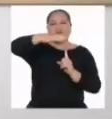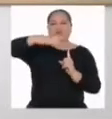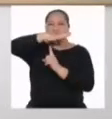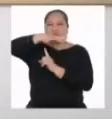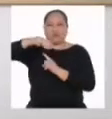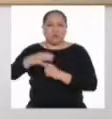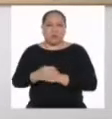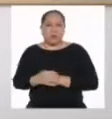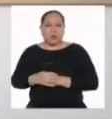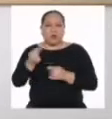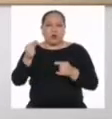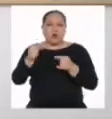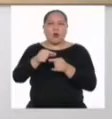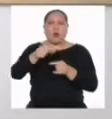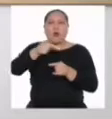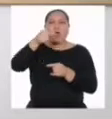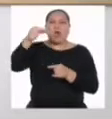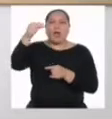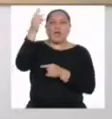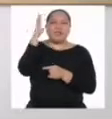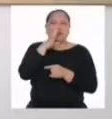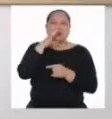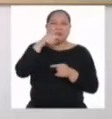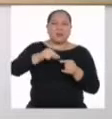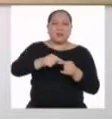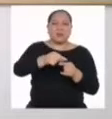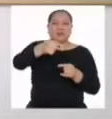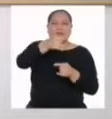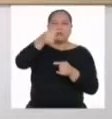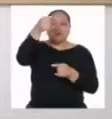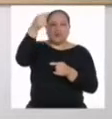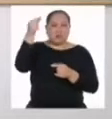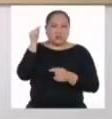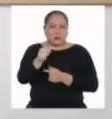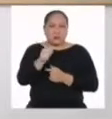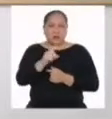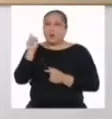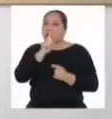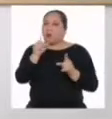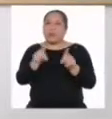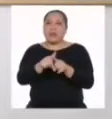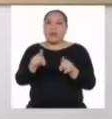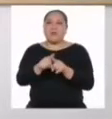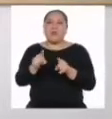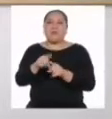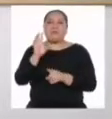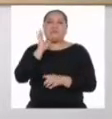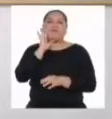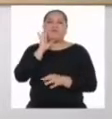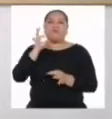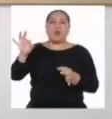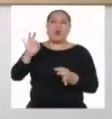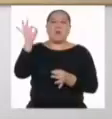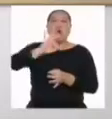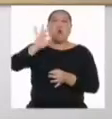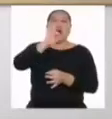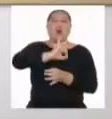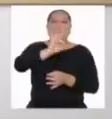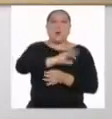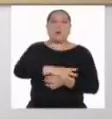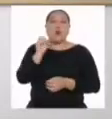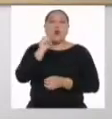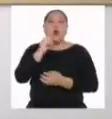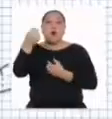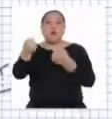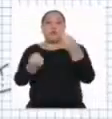No solo por los gases que pueden liberar estos residuos orgánicos, sino también por la contaminación de los